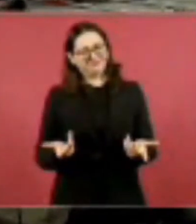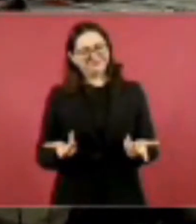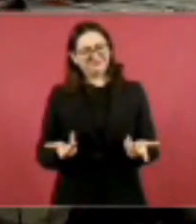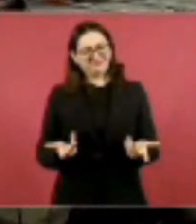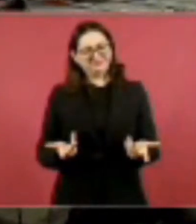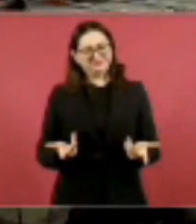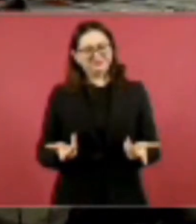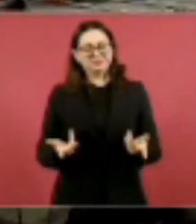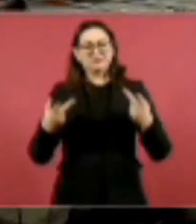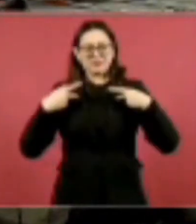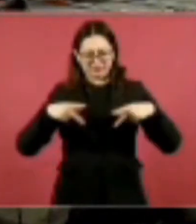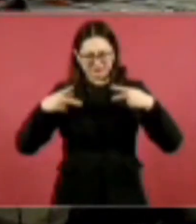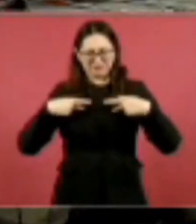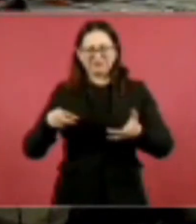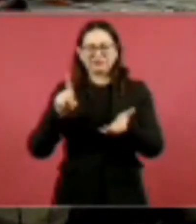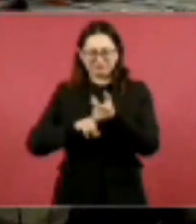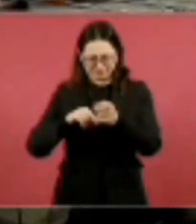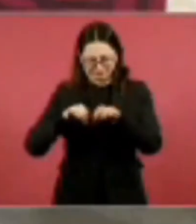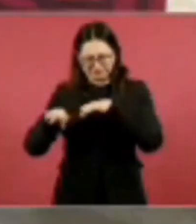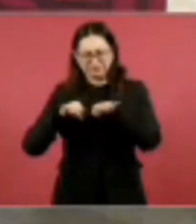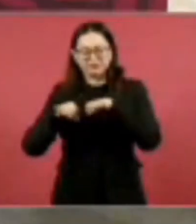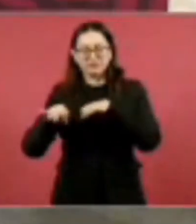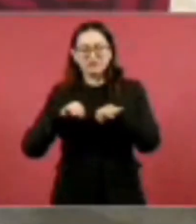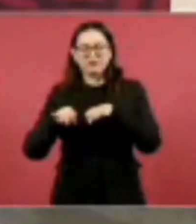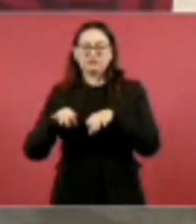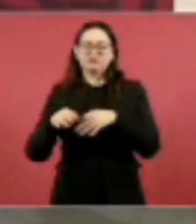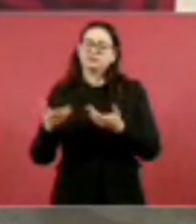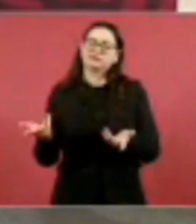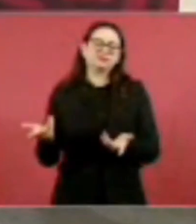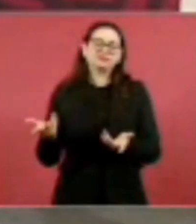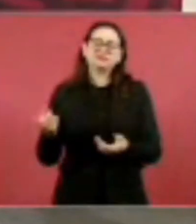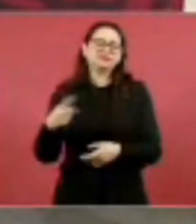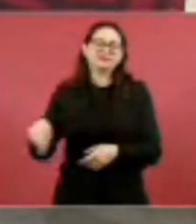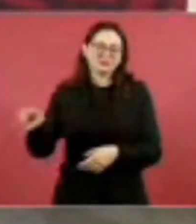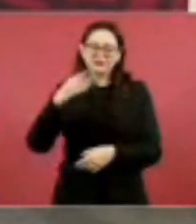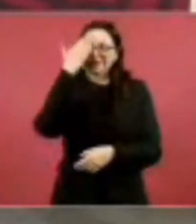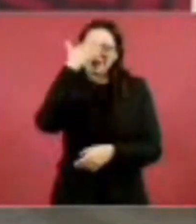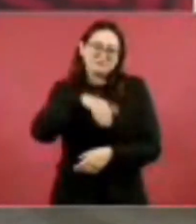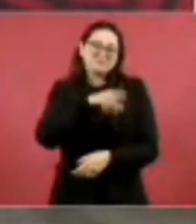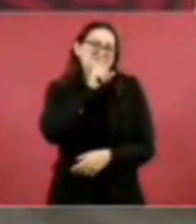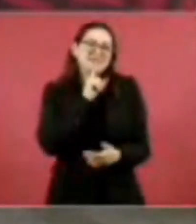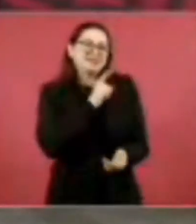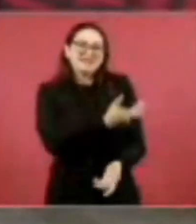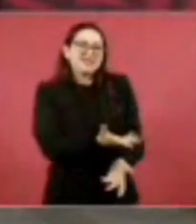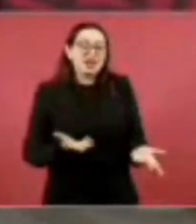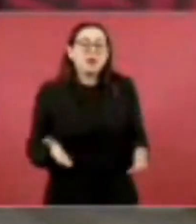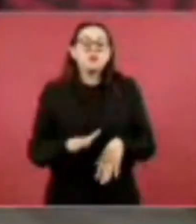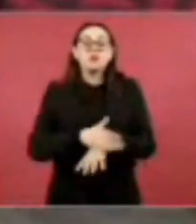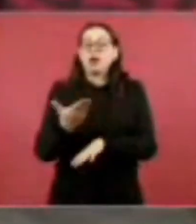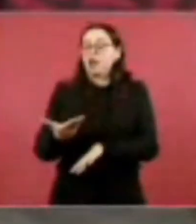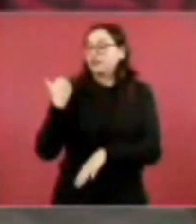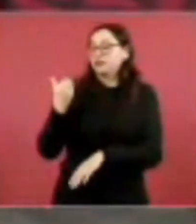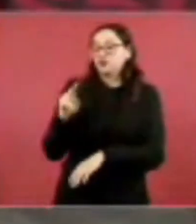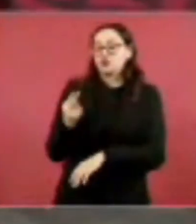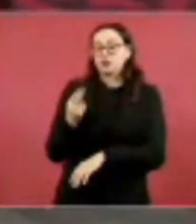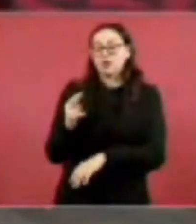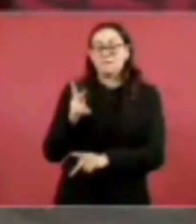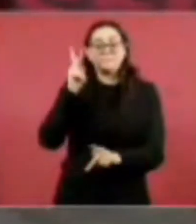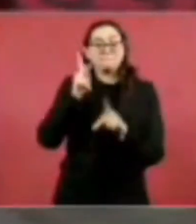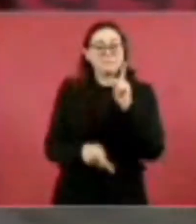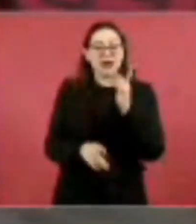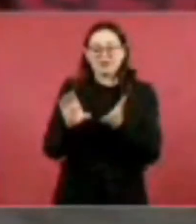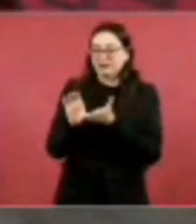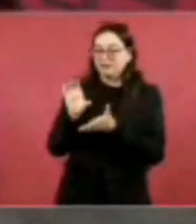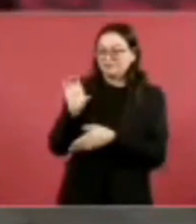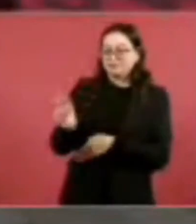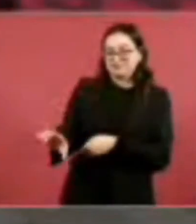los trabajadores petroleros, pues, primero ya recibieron la parte del aguinaldo que les corresponde, o están